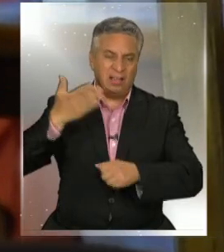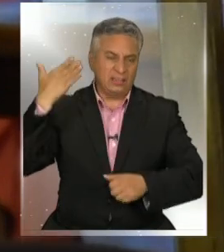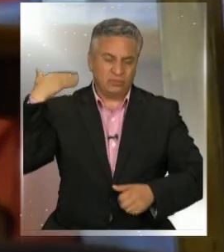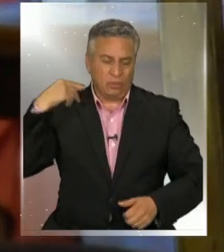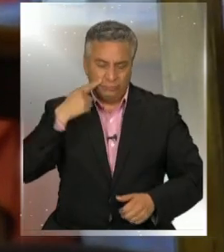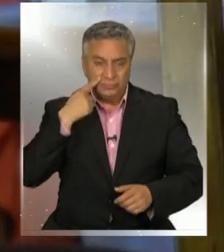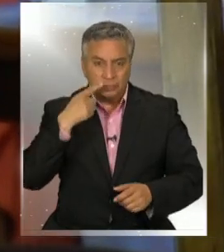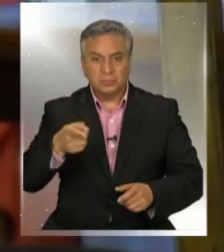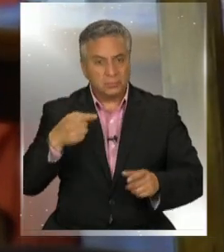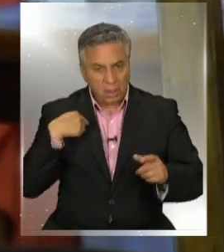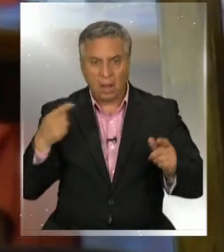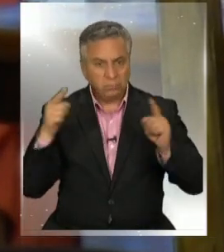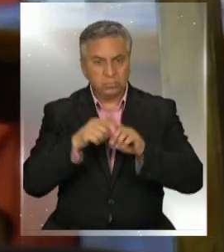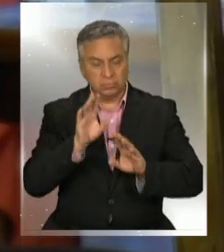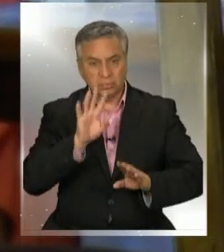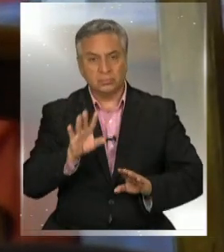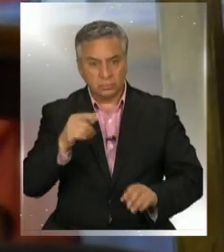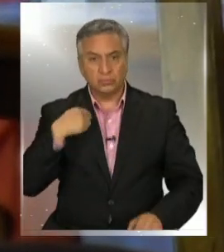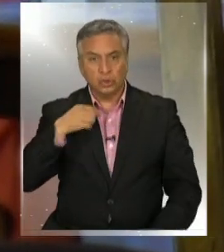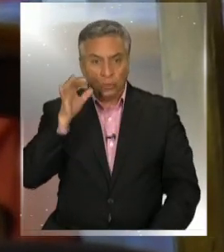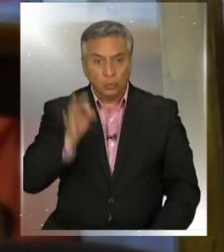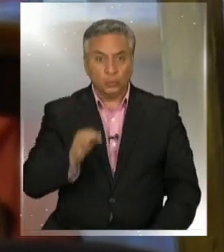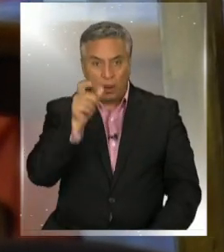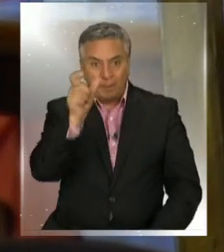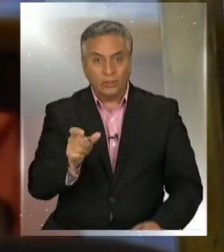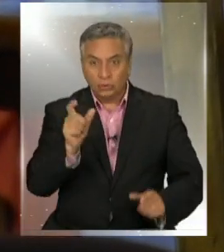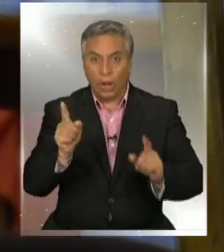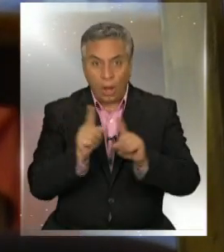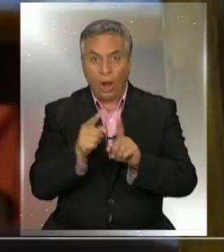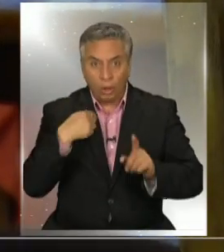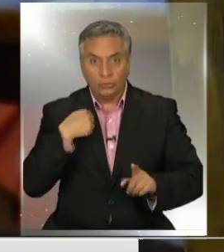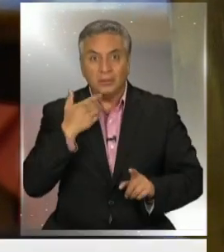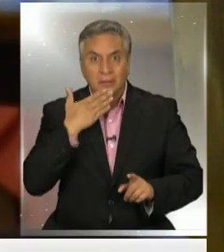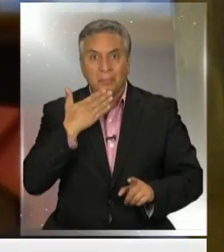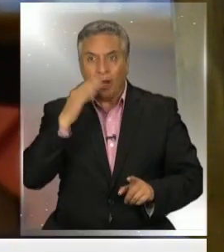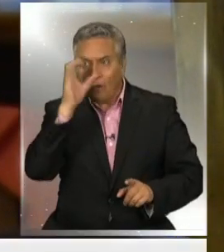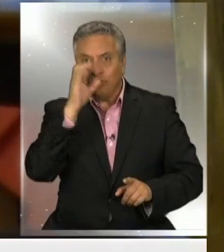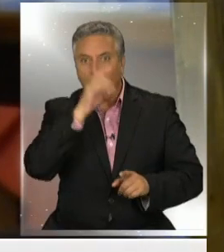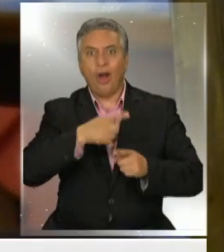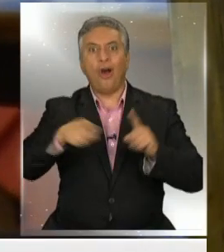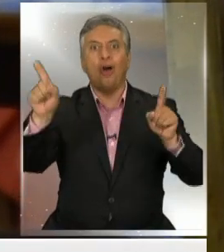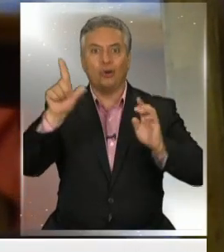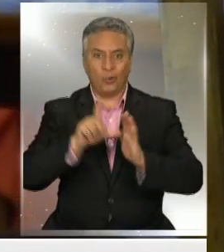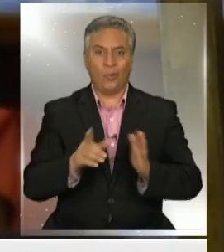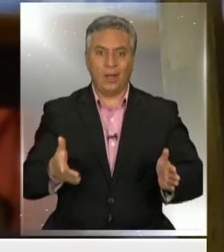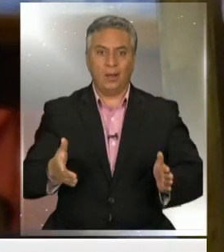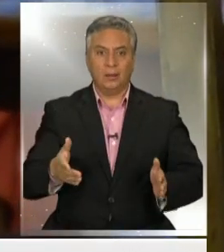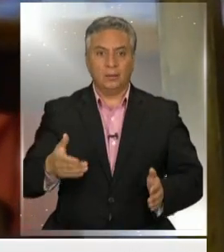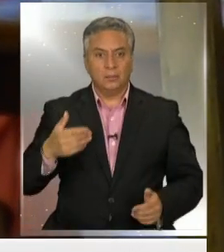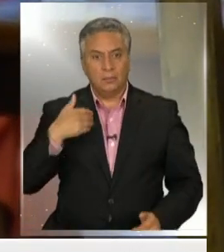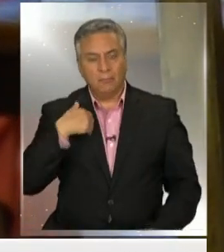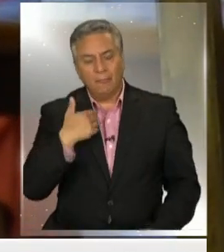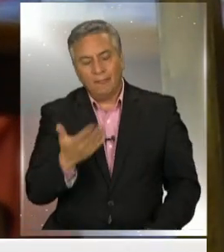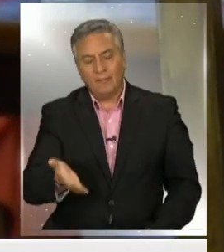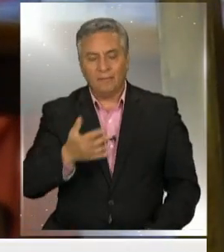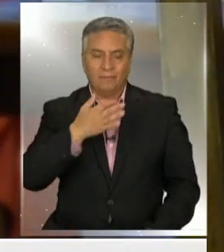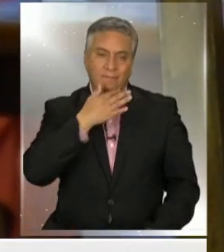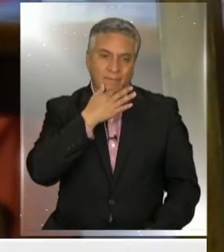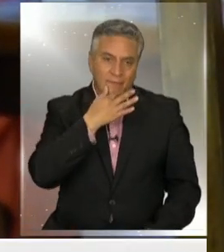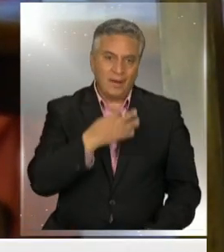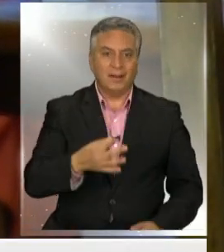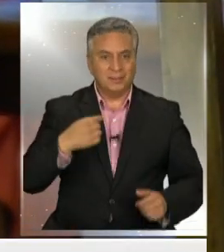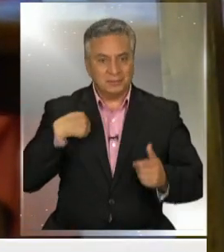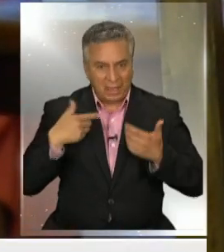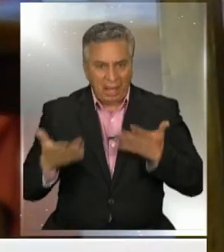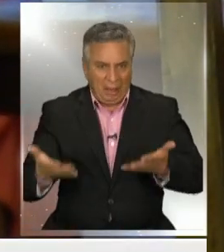y fue como, oye, yo justo estoy buscando a una persona y fue como, yo estoy buscando otro lugar. Y se me hizo sumamente